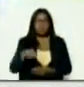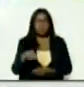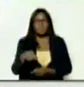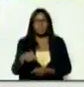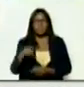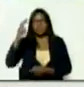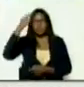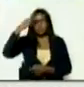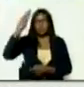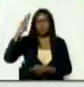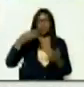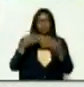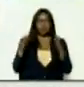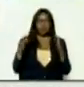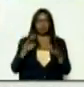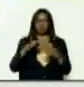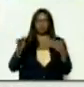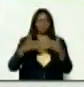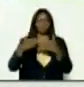cuba